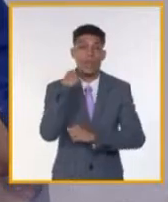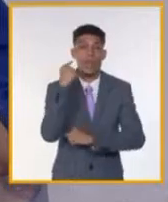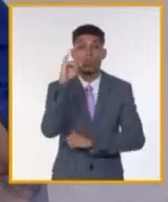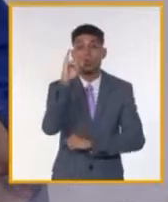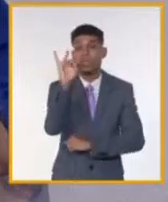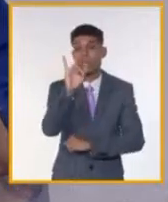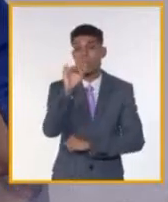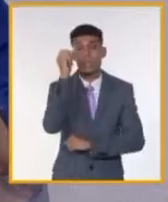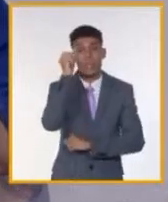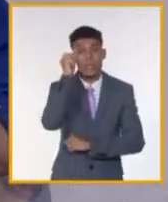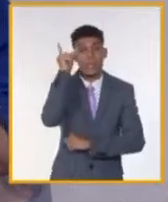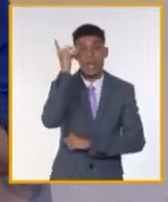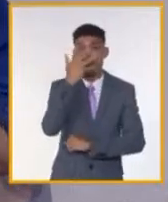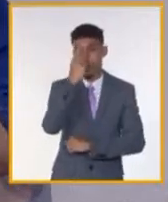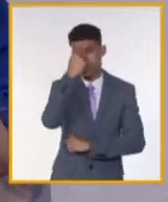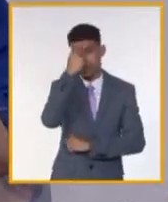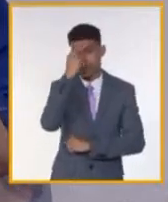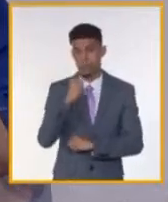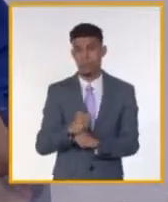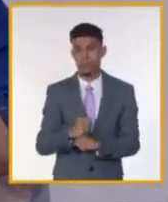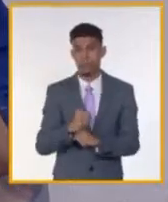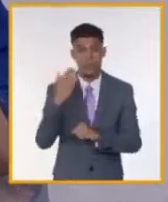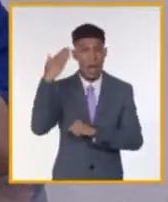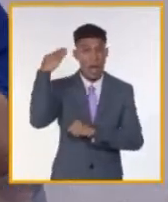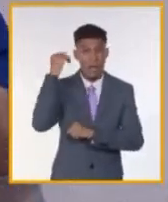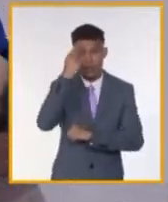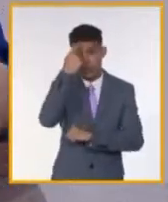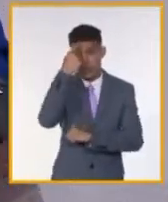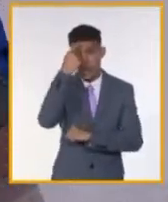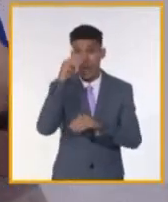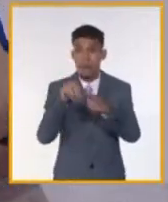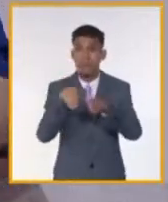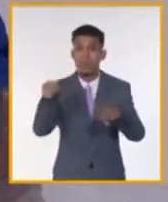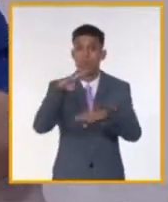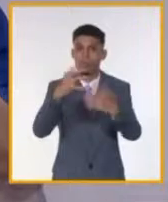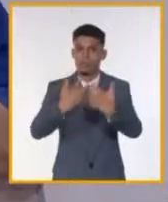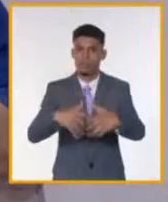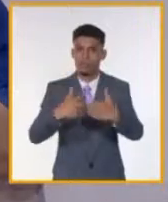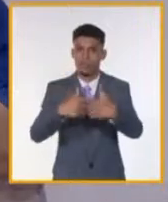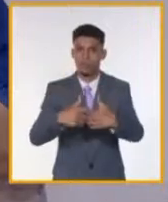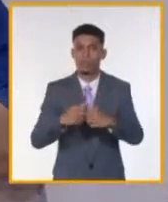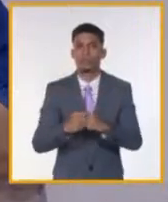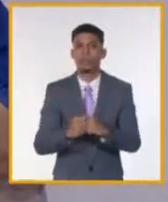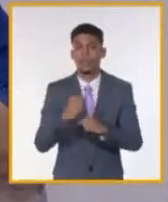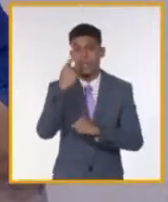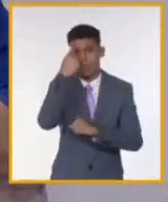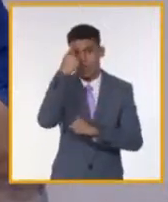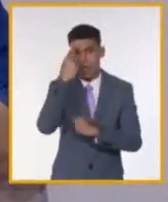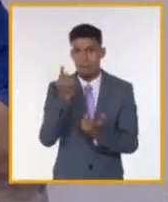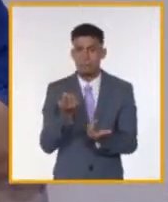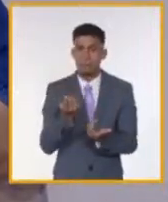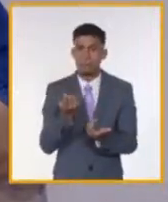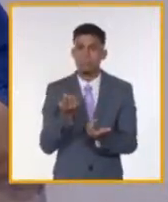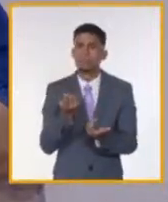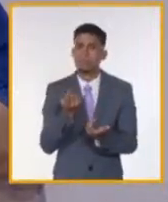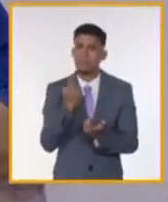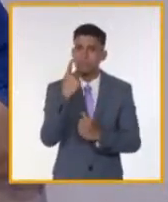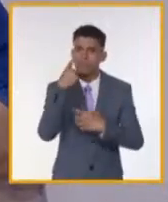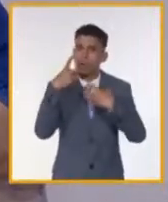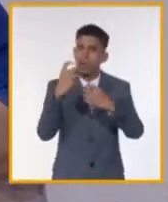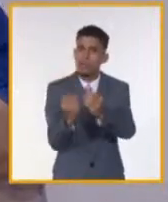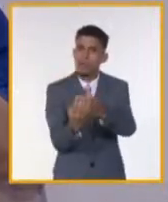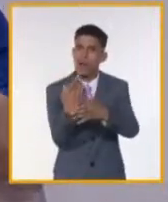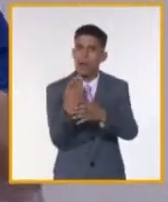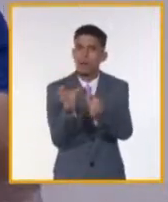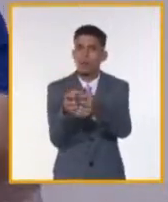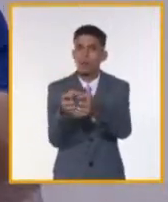67, cuando era ministro de Industria, que ante la necesidad de crear un grupo de ingenieros y técnicos